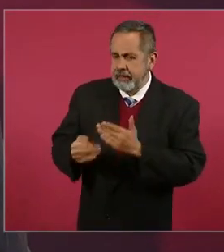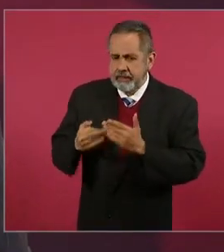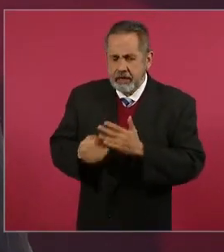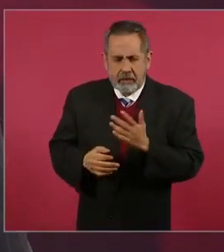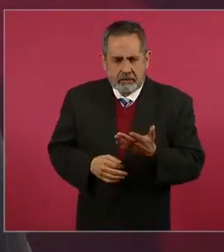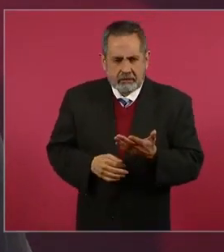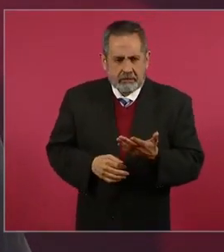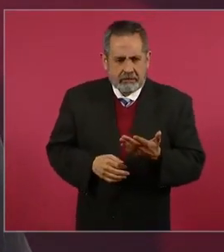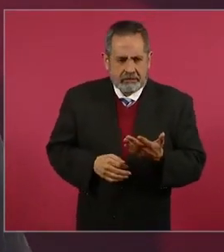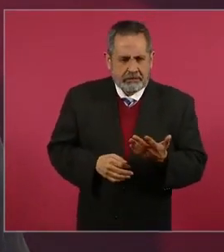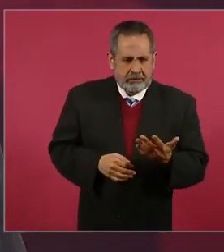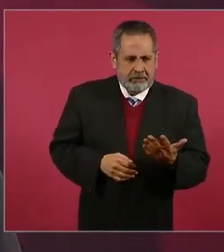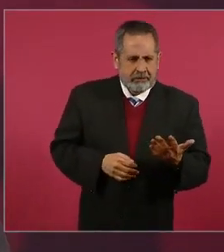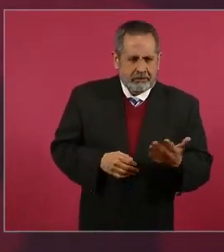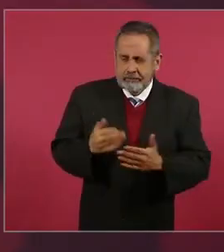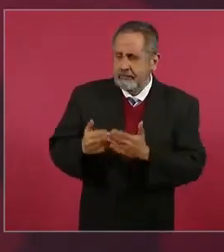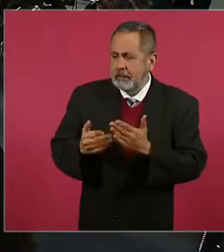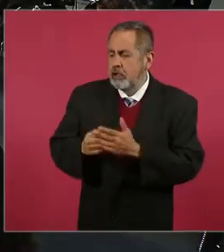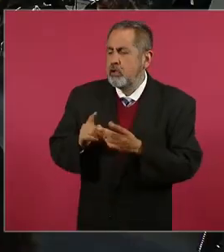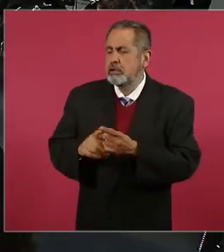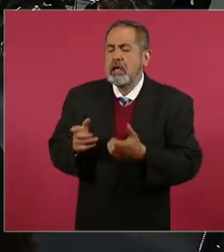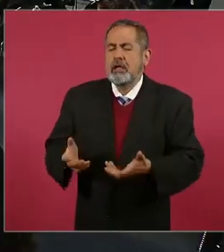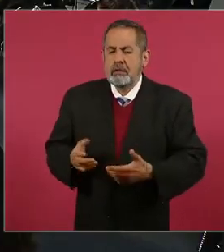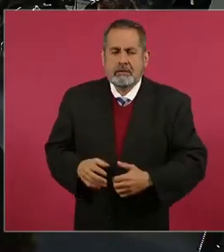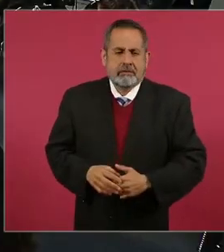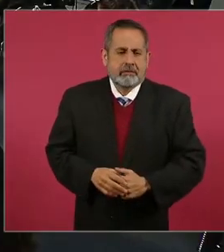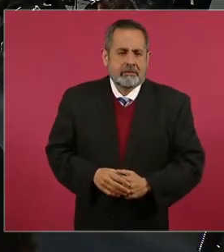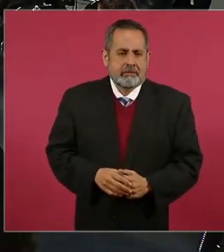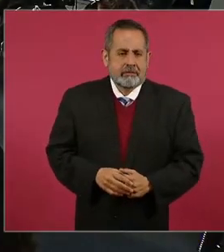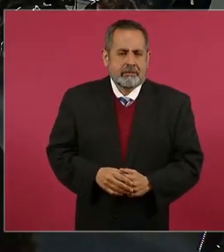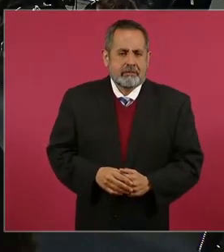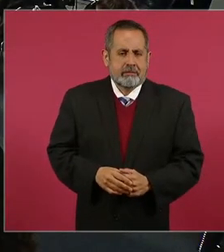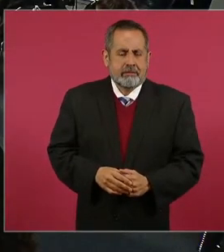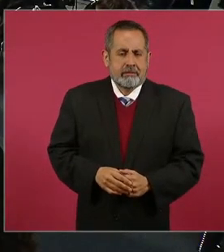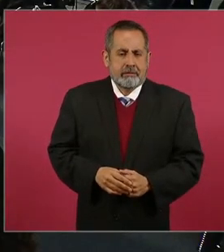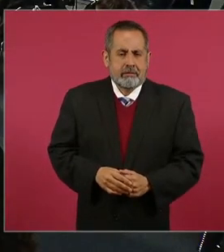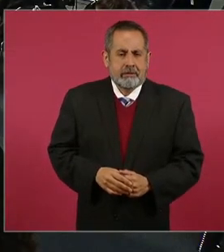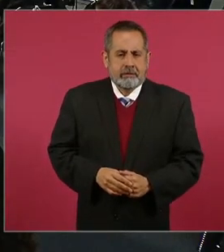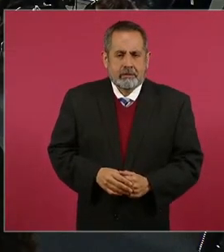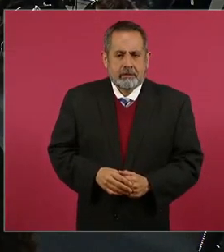Las que no están.